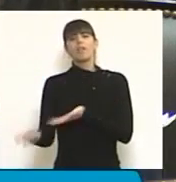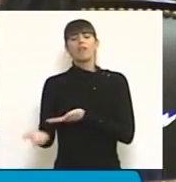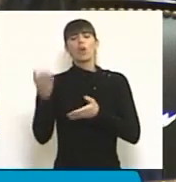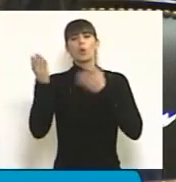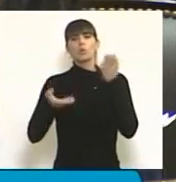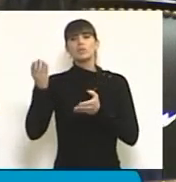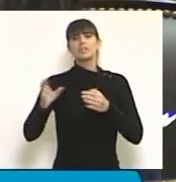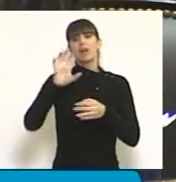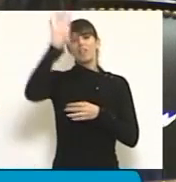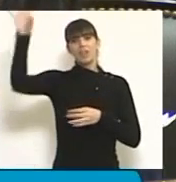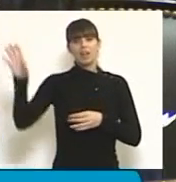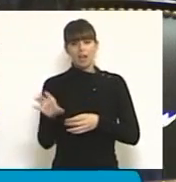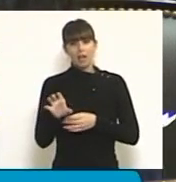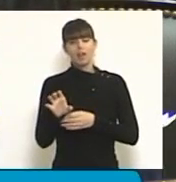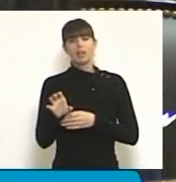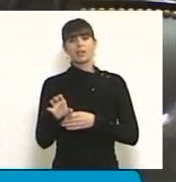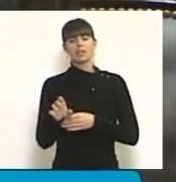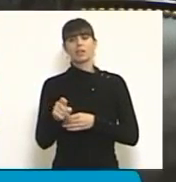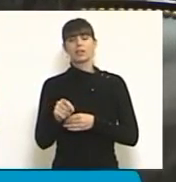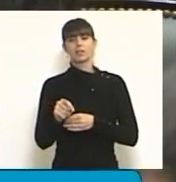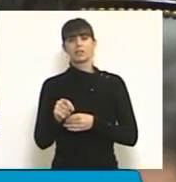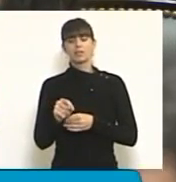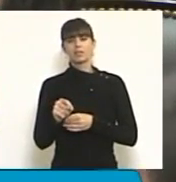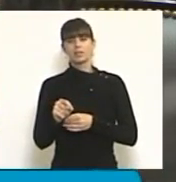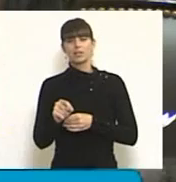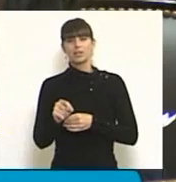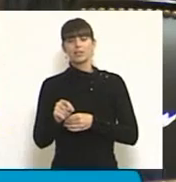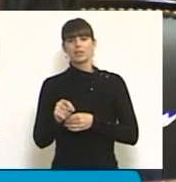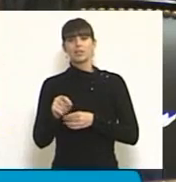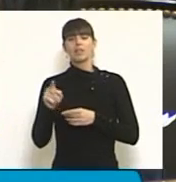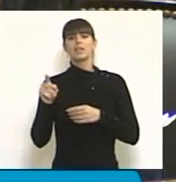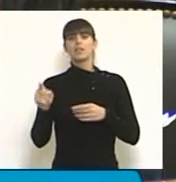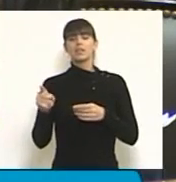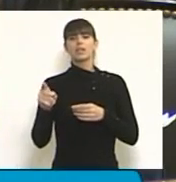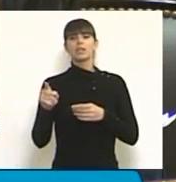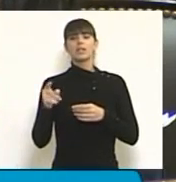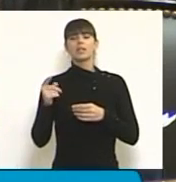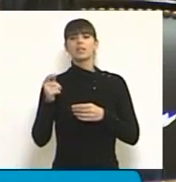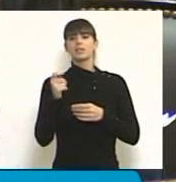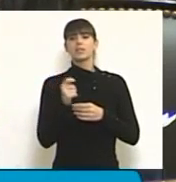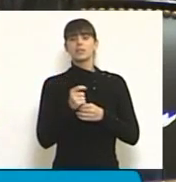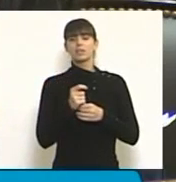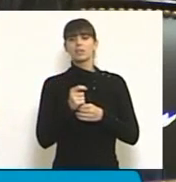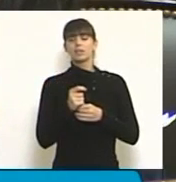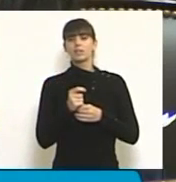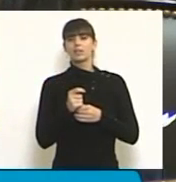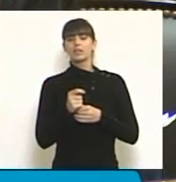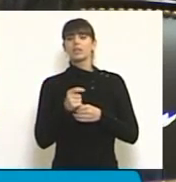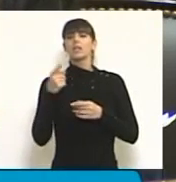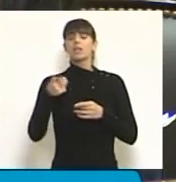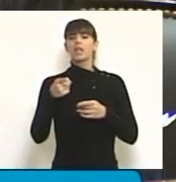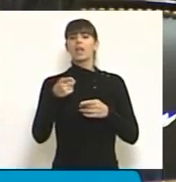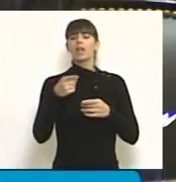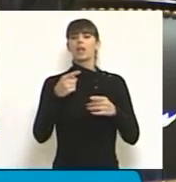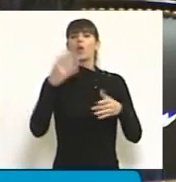federal, que se parezcan demasiado a las necesidades judiciales del